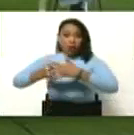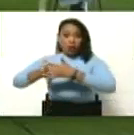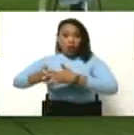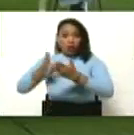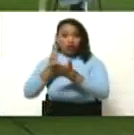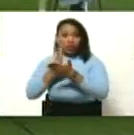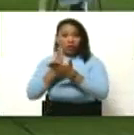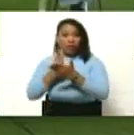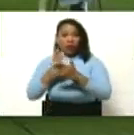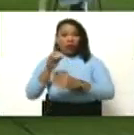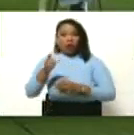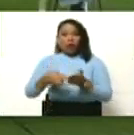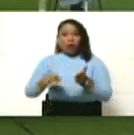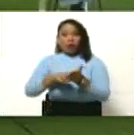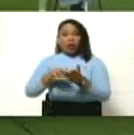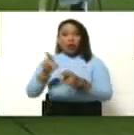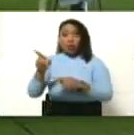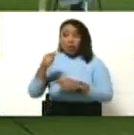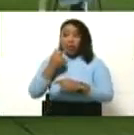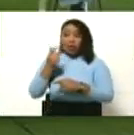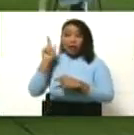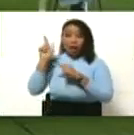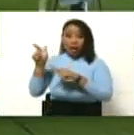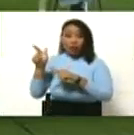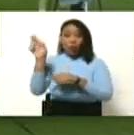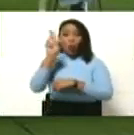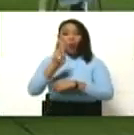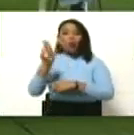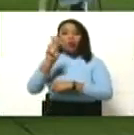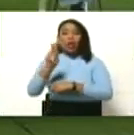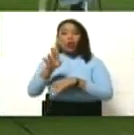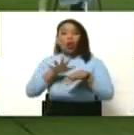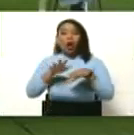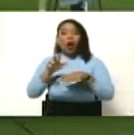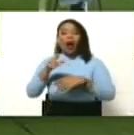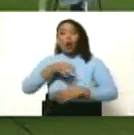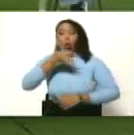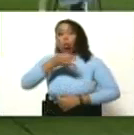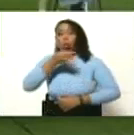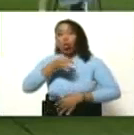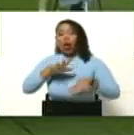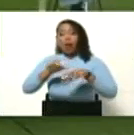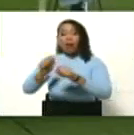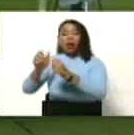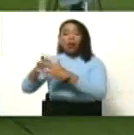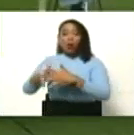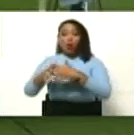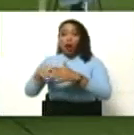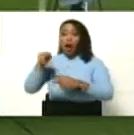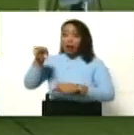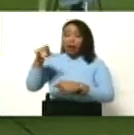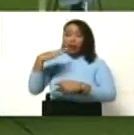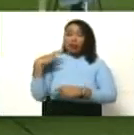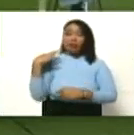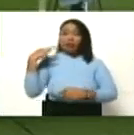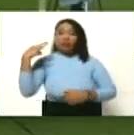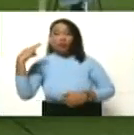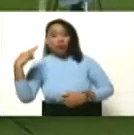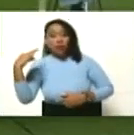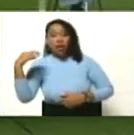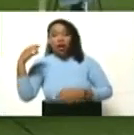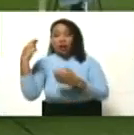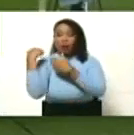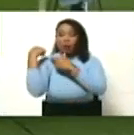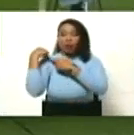diga eso, está usando el discurso del imperio norteamericano. Porque ustedes lo eligieron para ocuparse de su pueblo, no